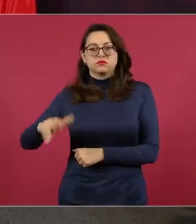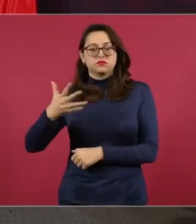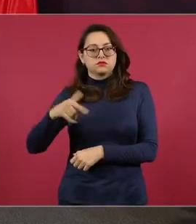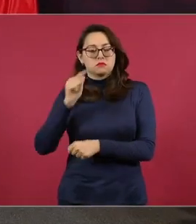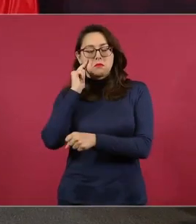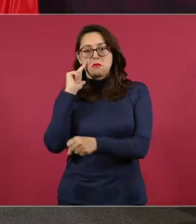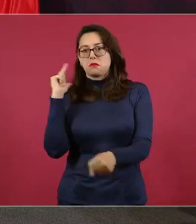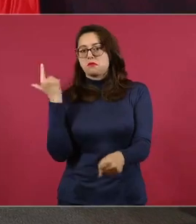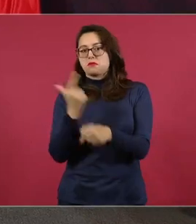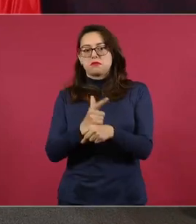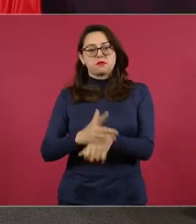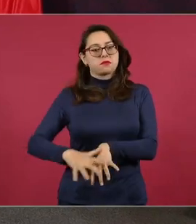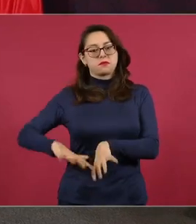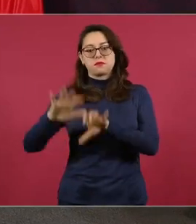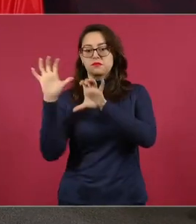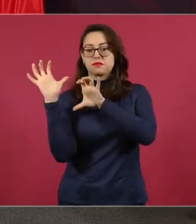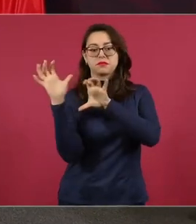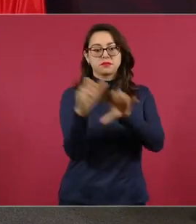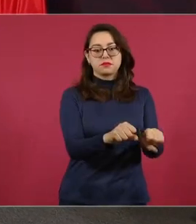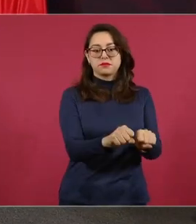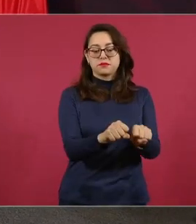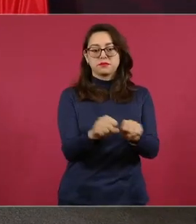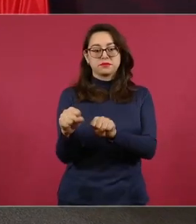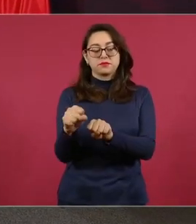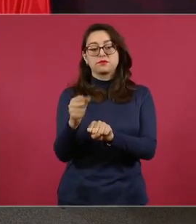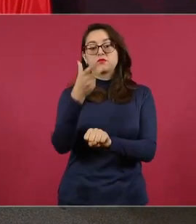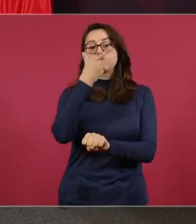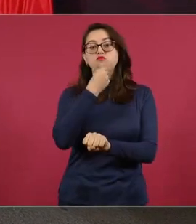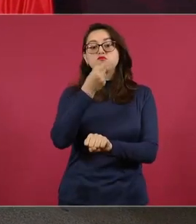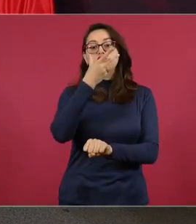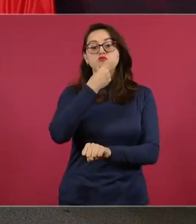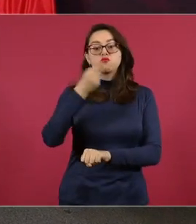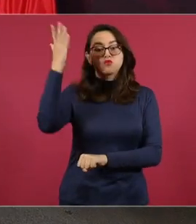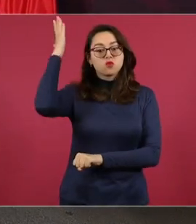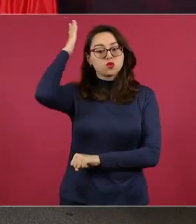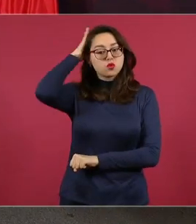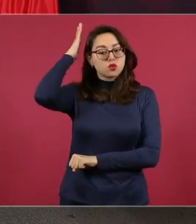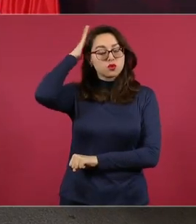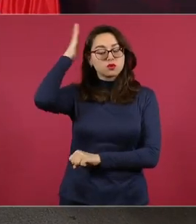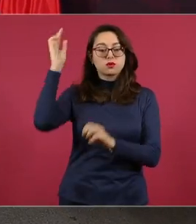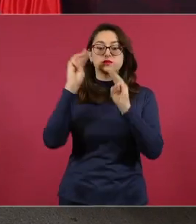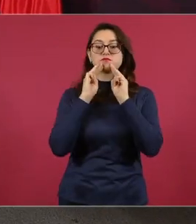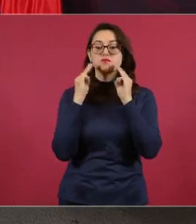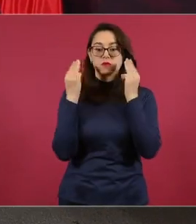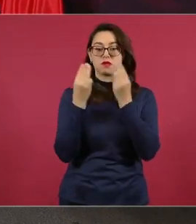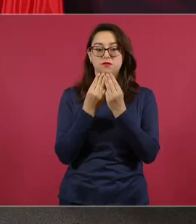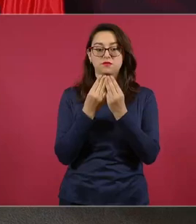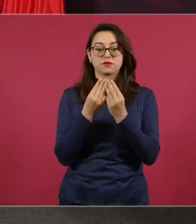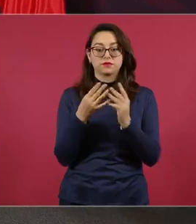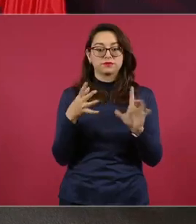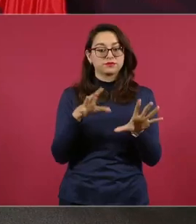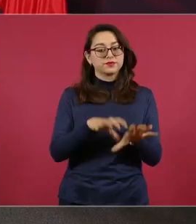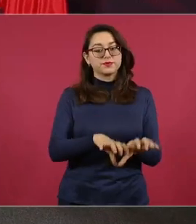detuvo a un líder de una banda y